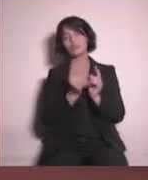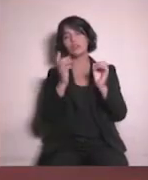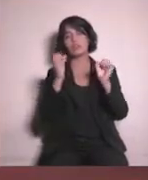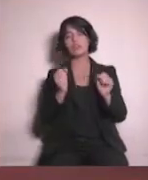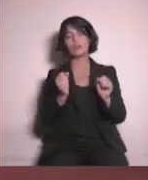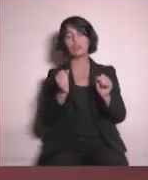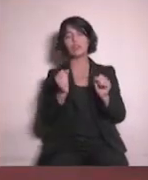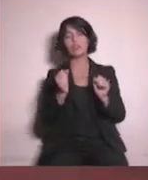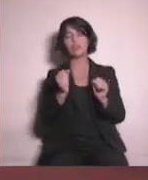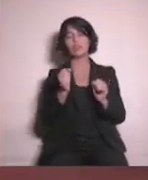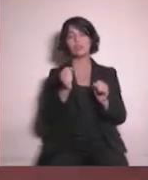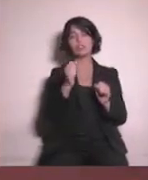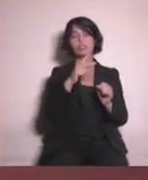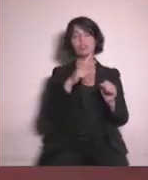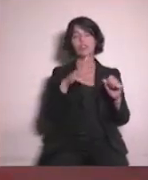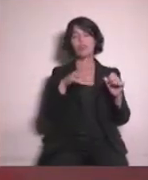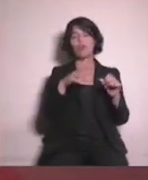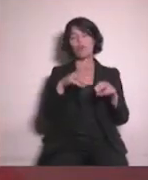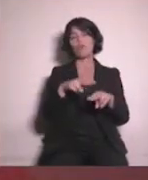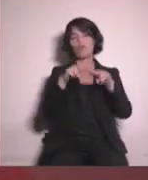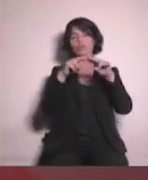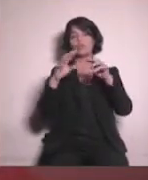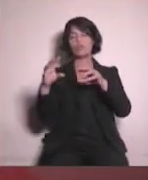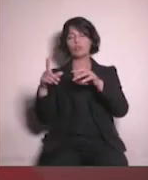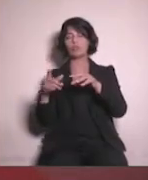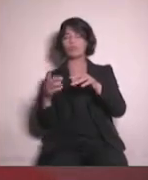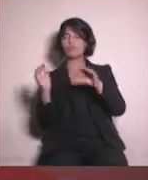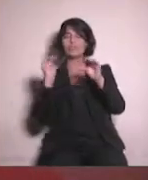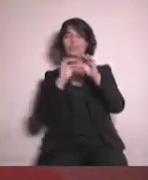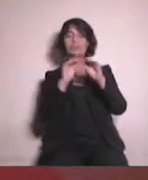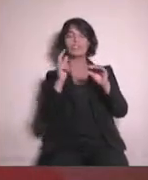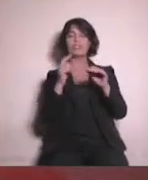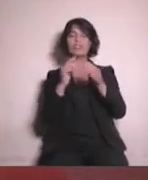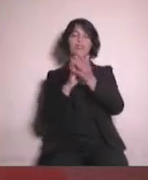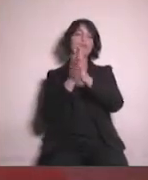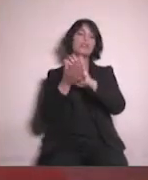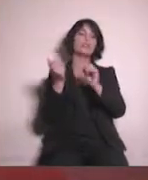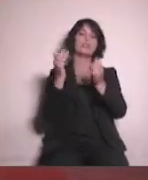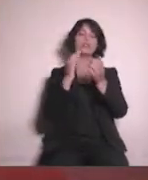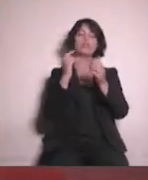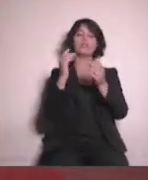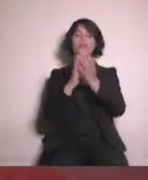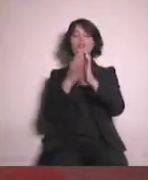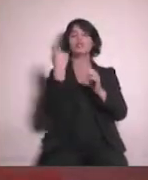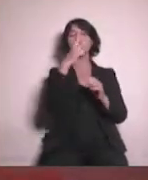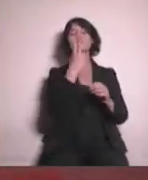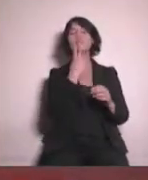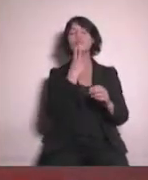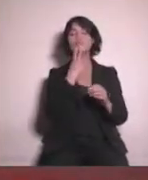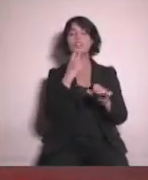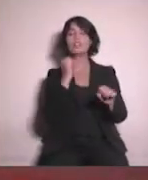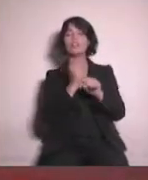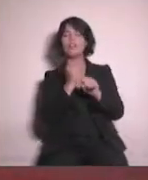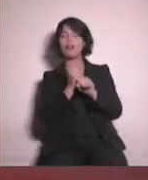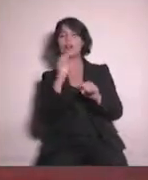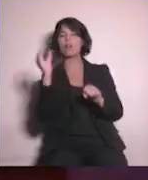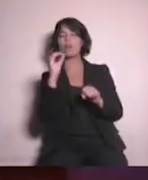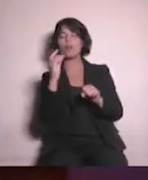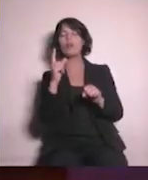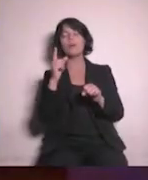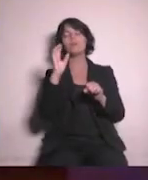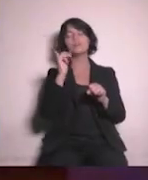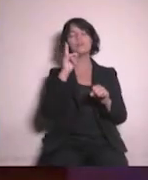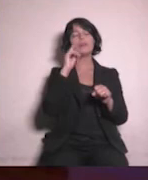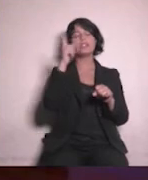puede llevar y o se los lleva durante su vida laboral o se los va a llevar como pensión, pero siempre se los va a llevar.